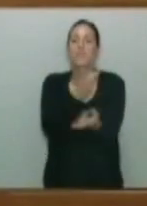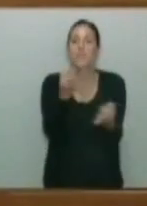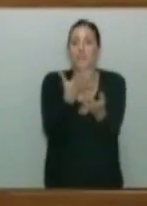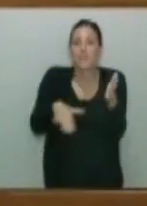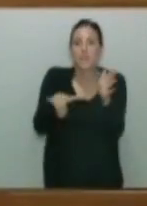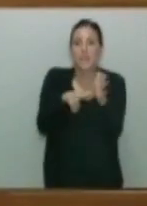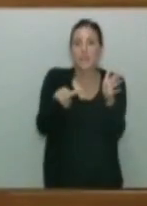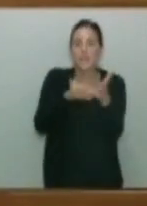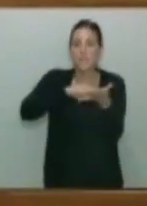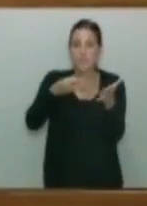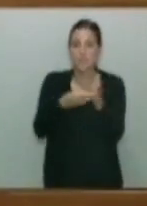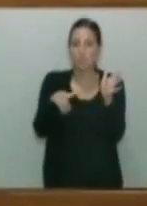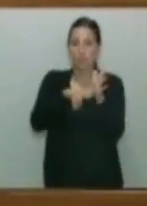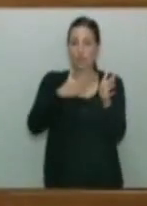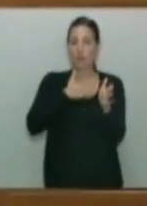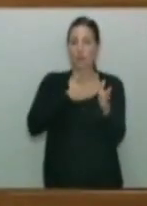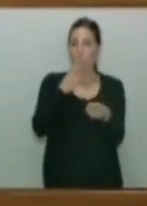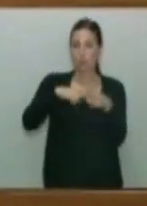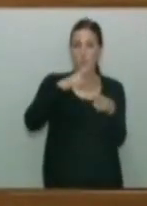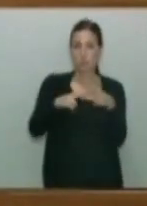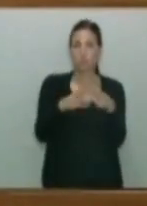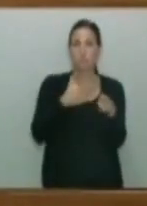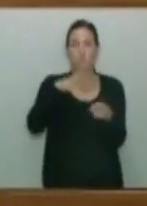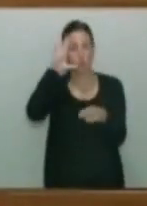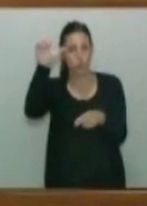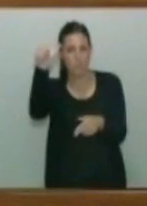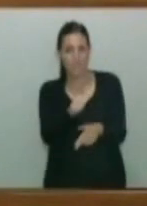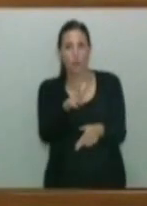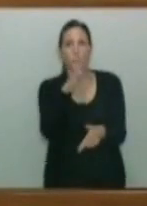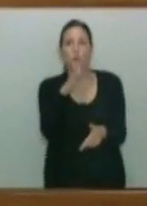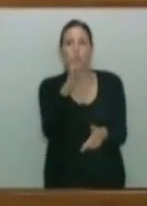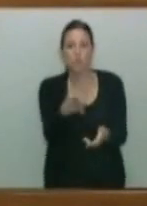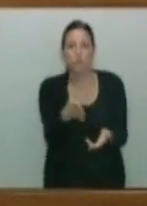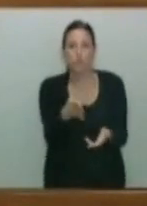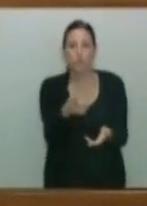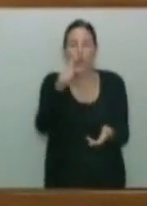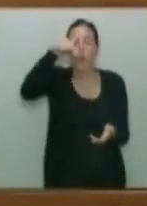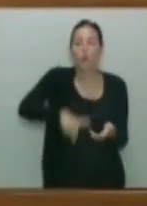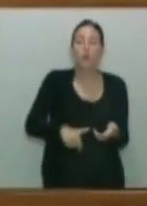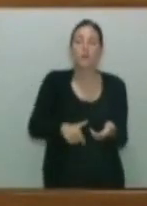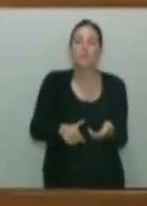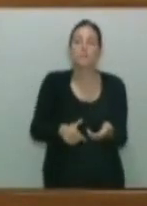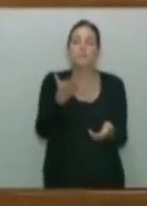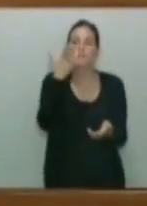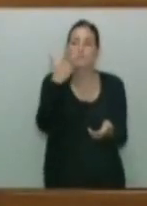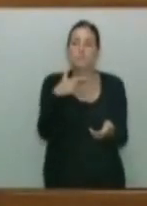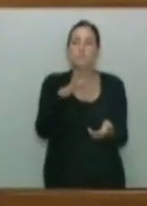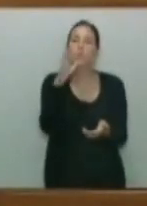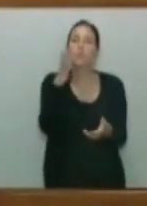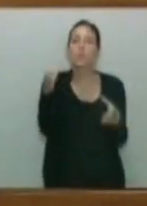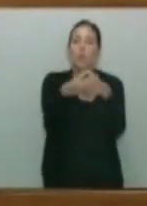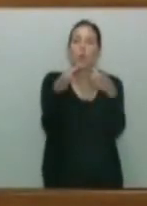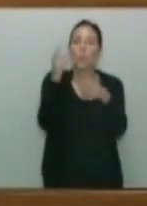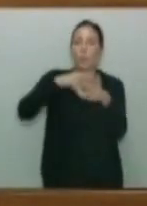sistema, acercarse a nosotros. Y lo que me gustaría sería escuchar razones. Me gustaría escuchar hoy aquí las razones que pueda tener algún grupo